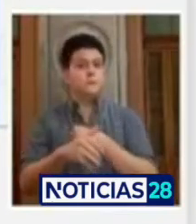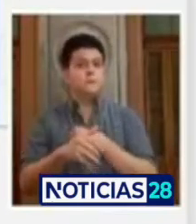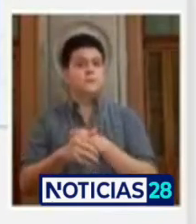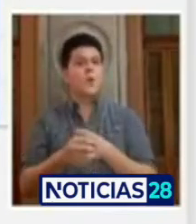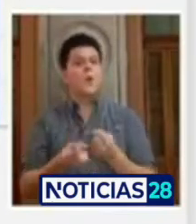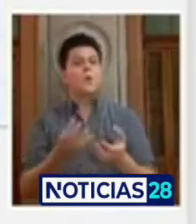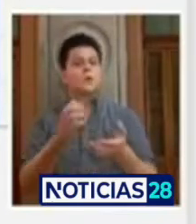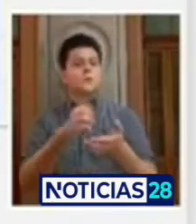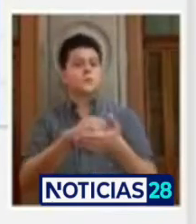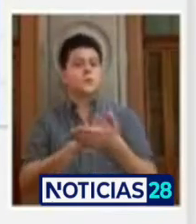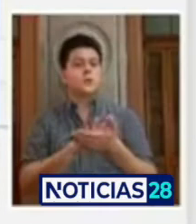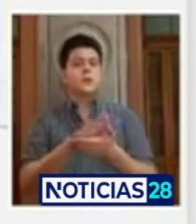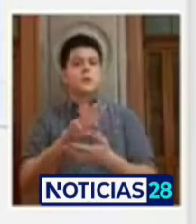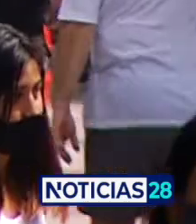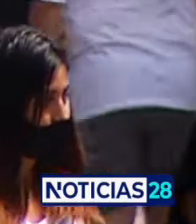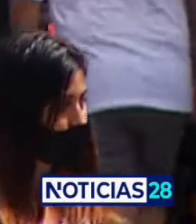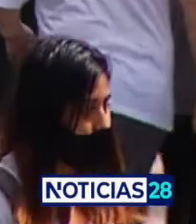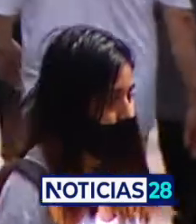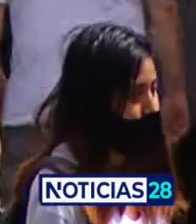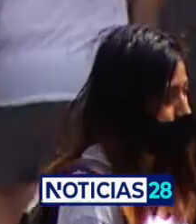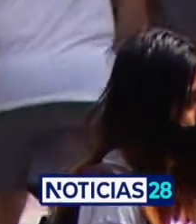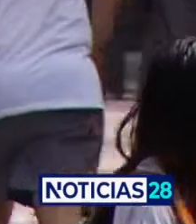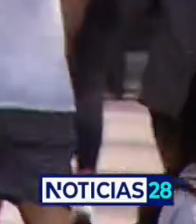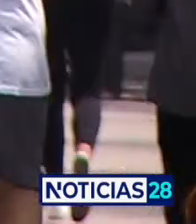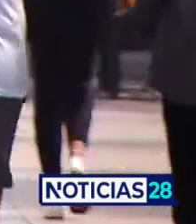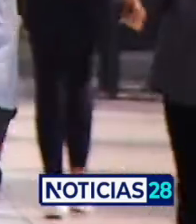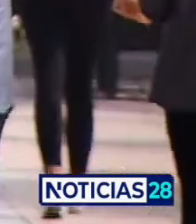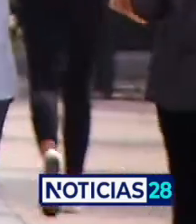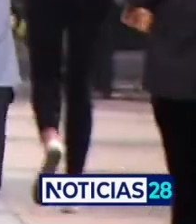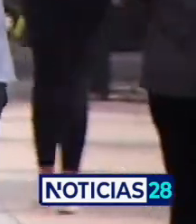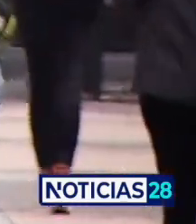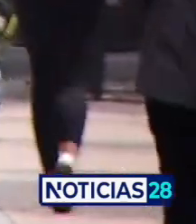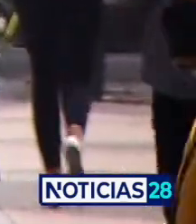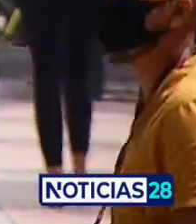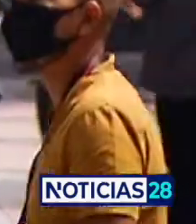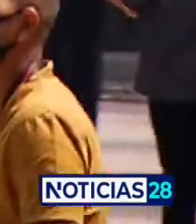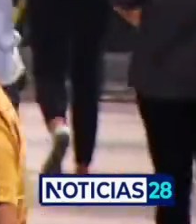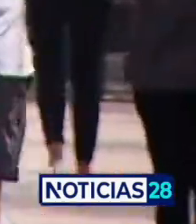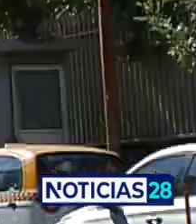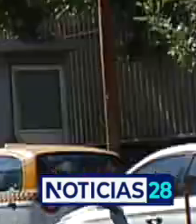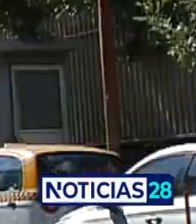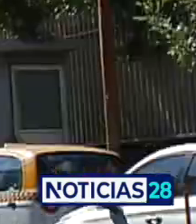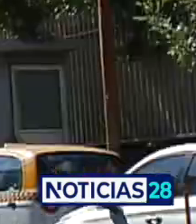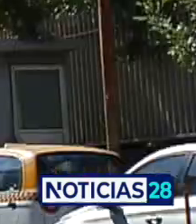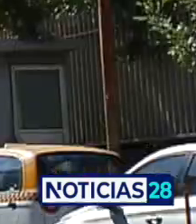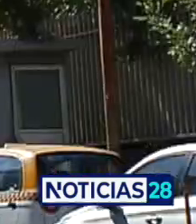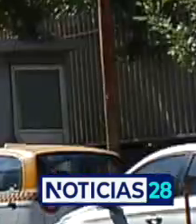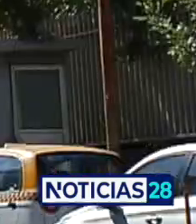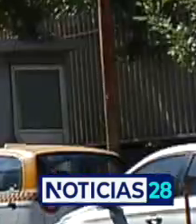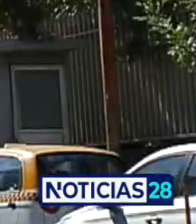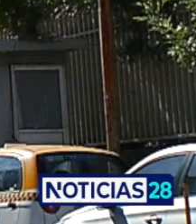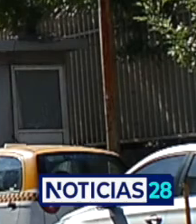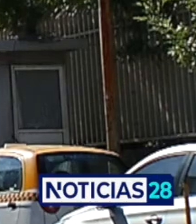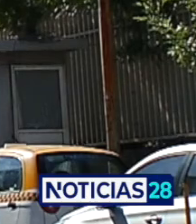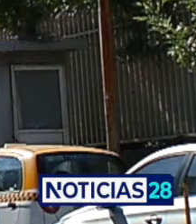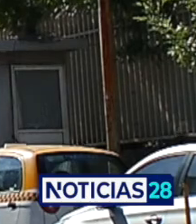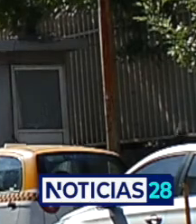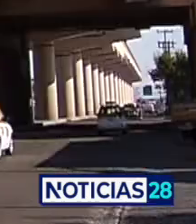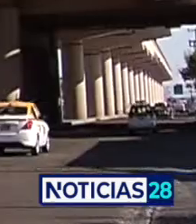343 casos nuevos la funcionaria explicó que el pasado 26 de septiembre se registraron